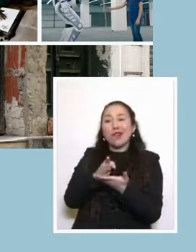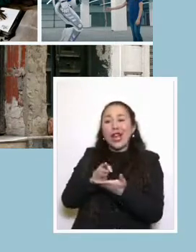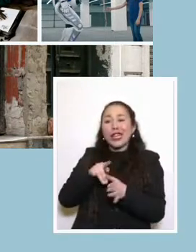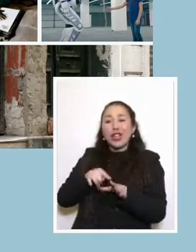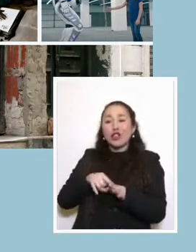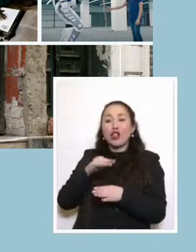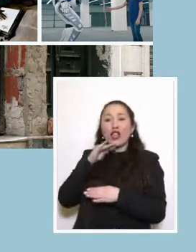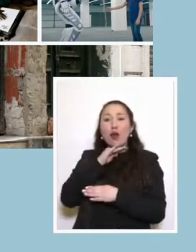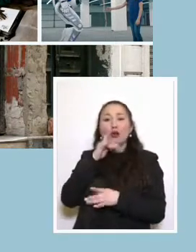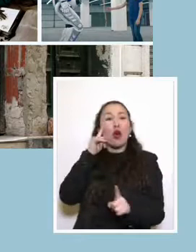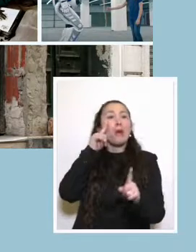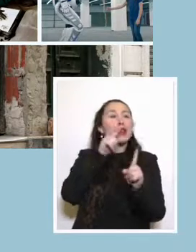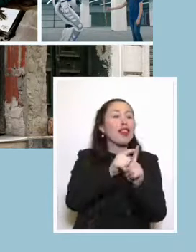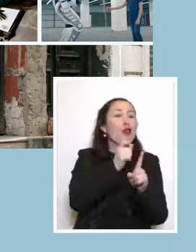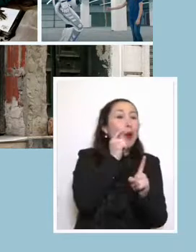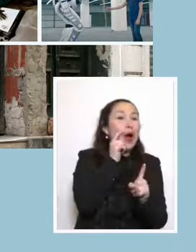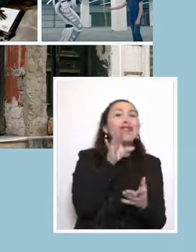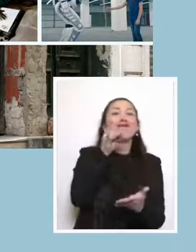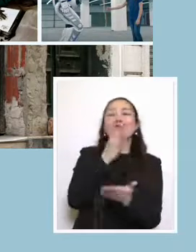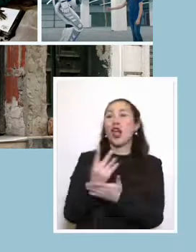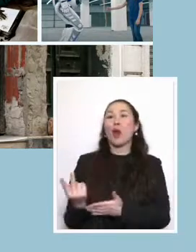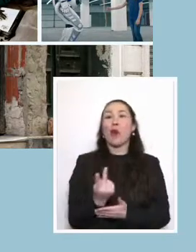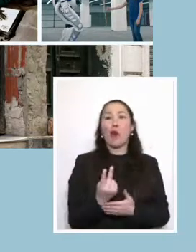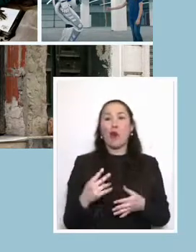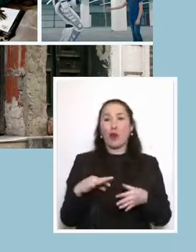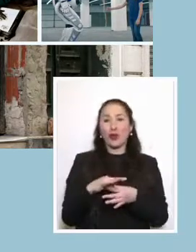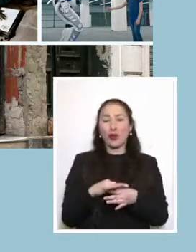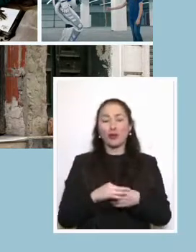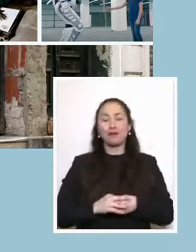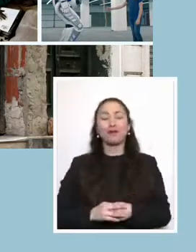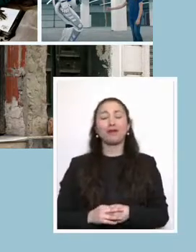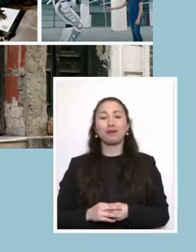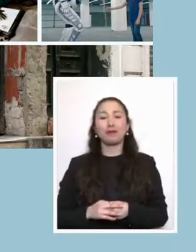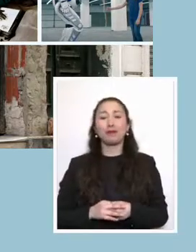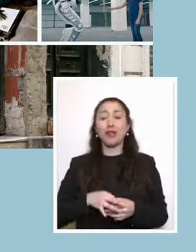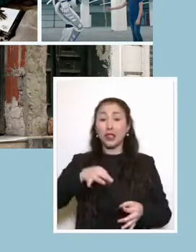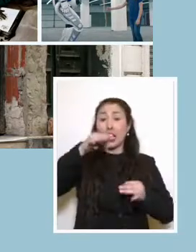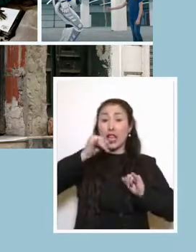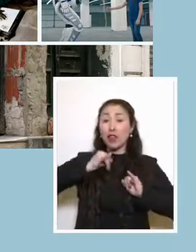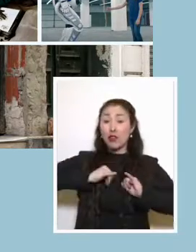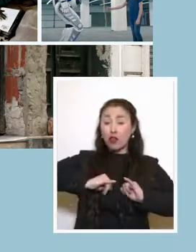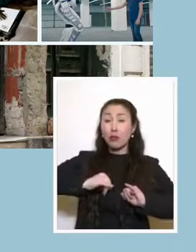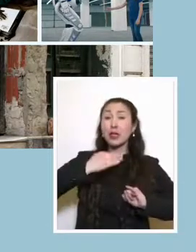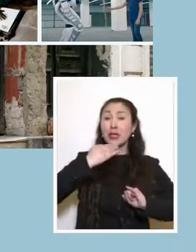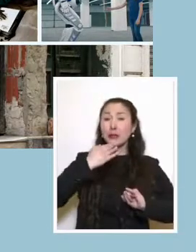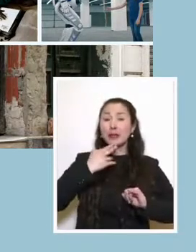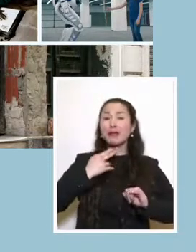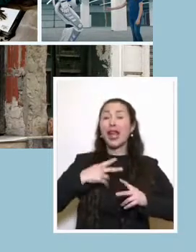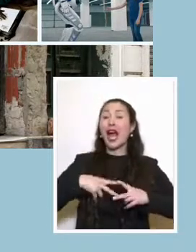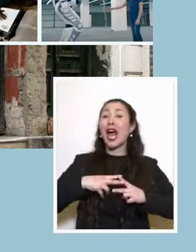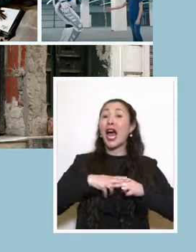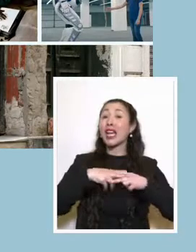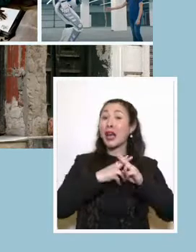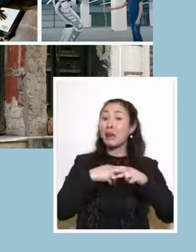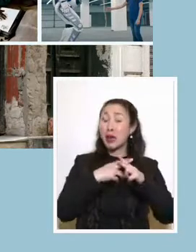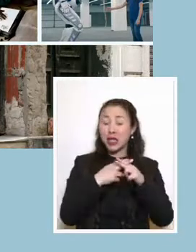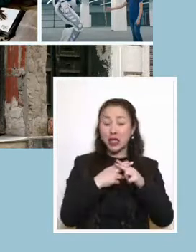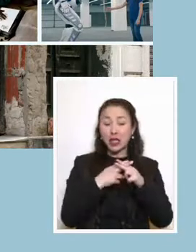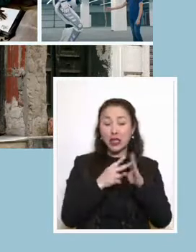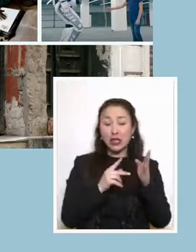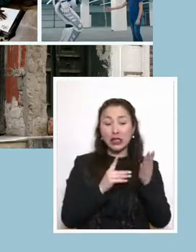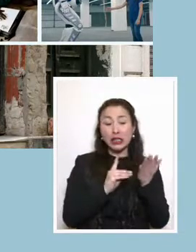con qué finalidad. Y el informe también observa que las herramientas digitales pueden